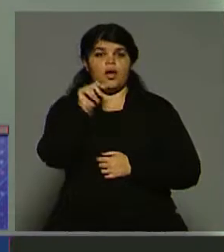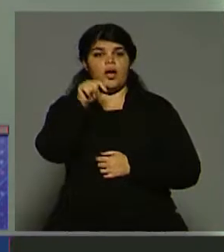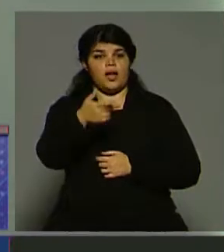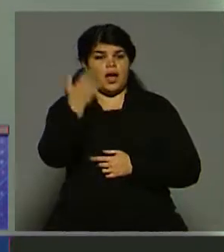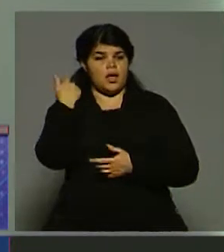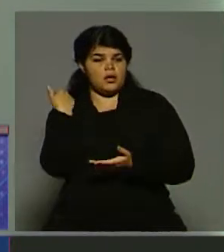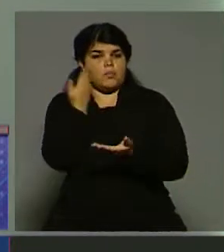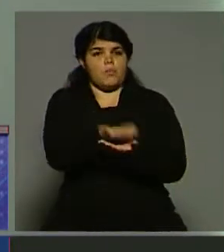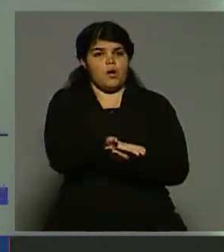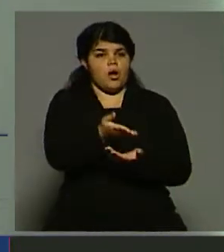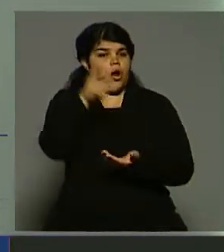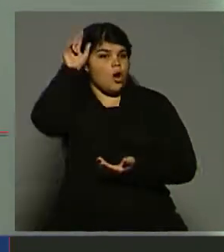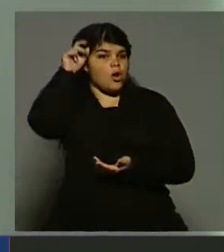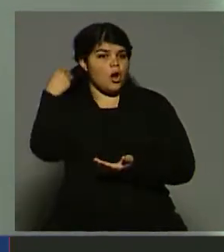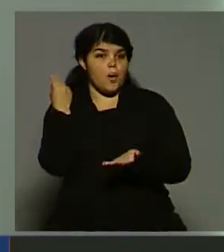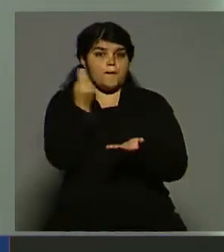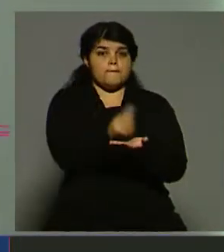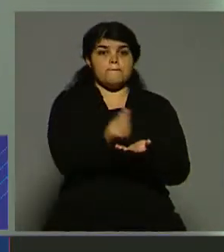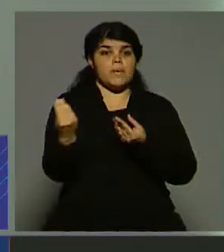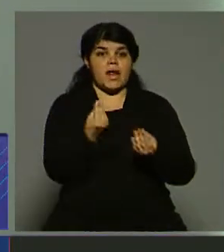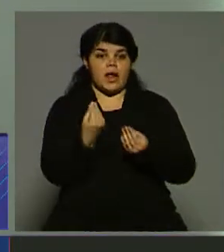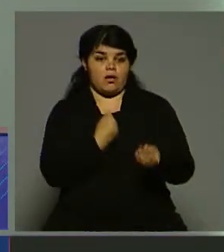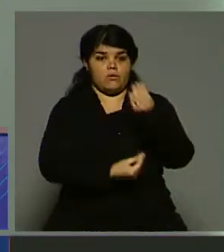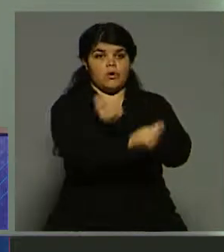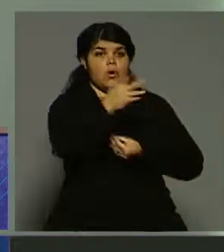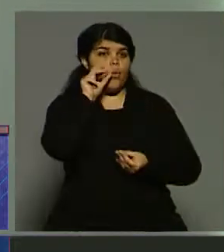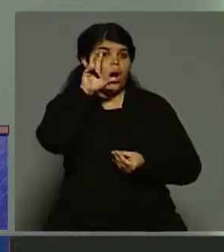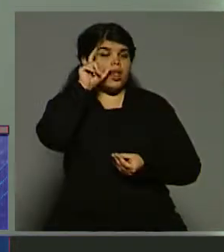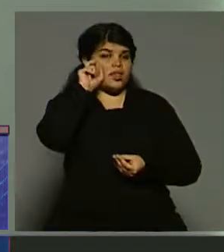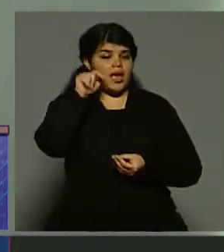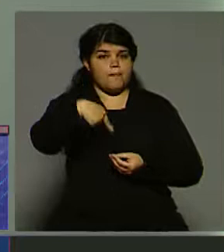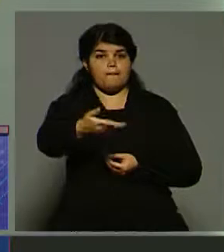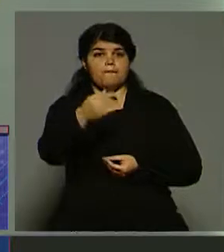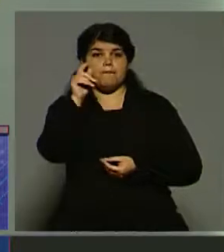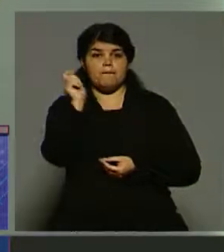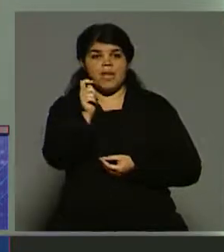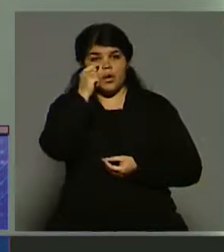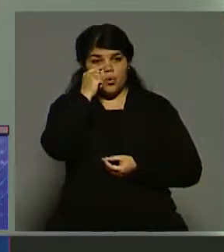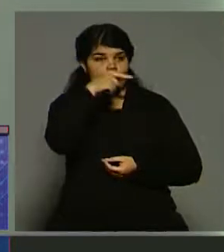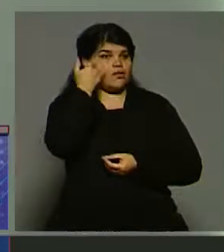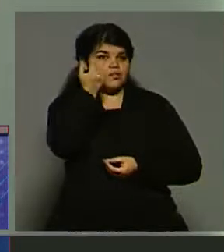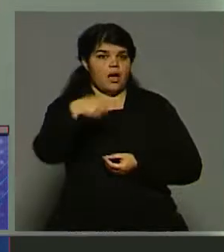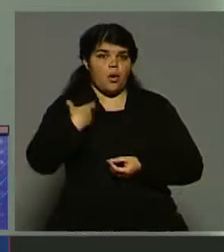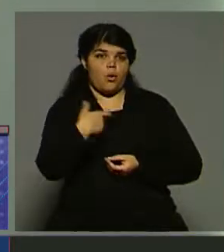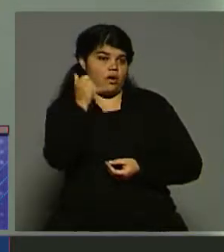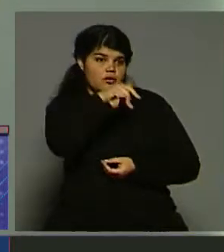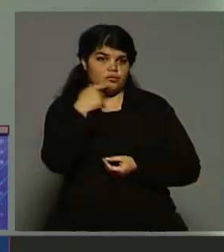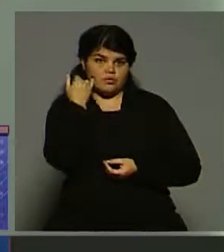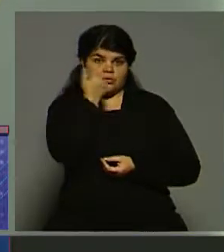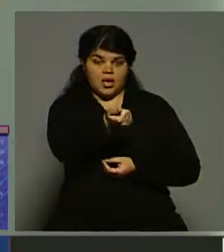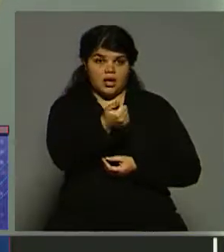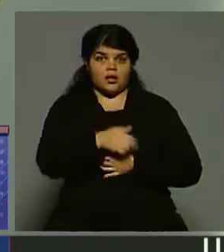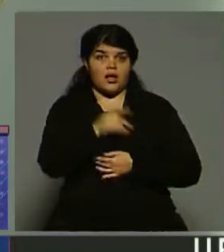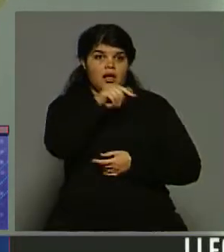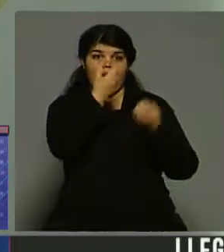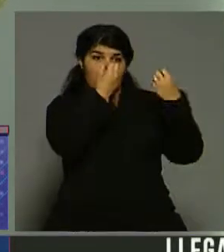el gobernador Alfredo Cornejo para ocupar el lugar de Alejandro Pérez Walde, que a partir del mes de junio va a estar jubilado, que ya tiene su jubilación en mano, pero